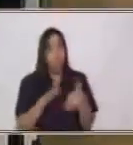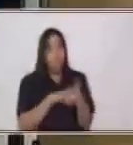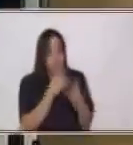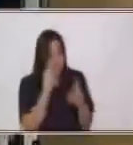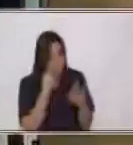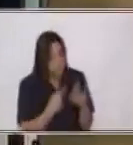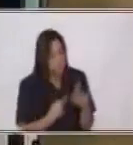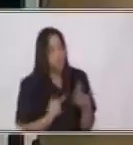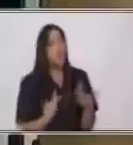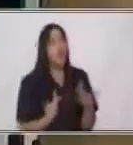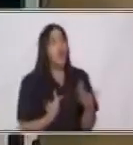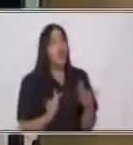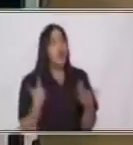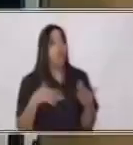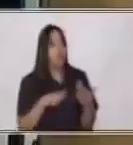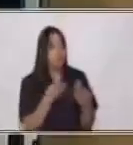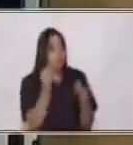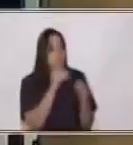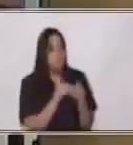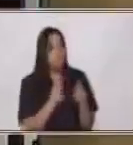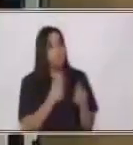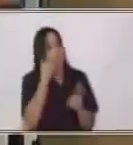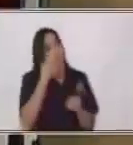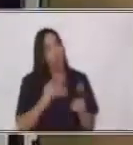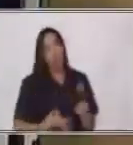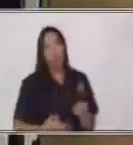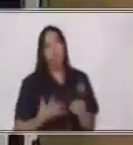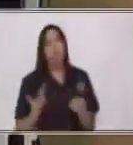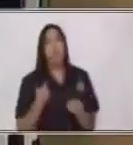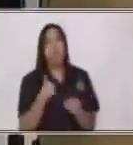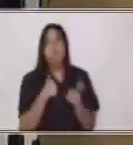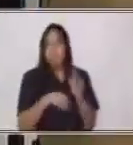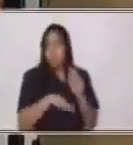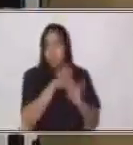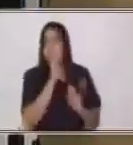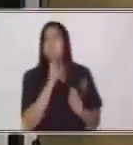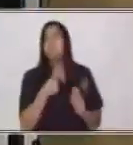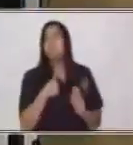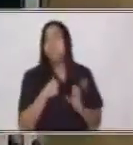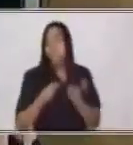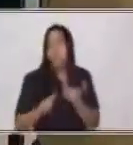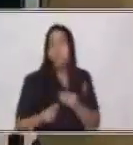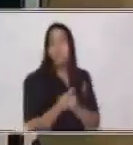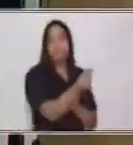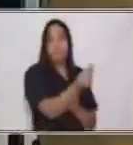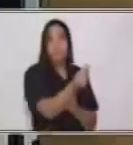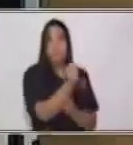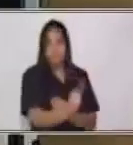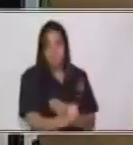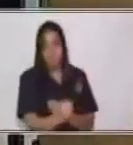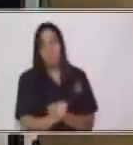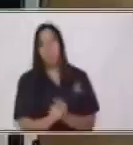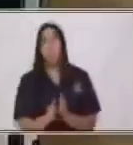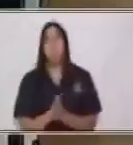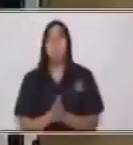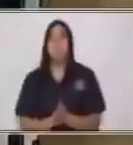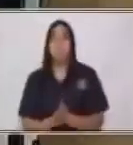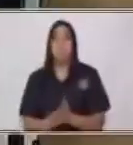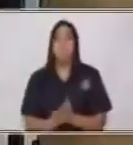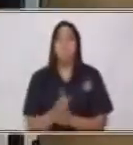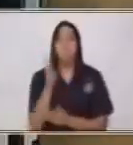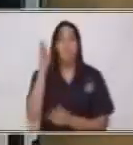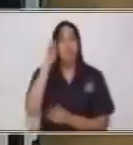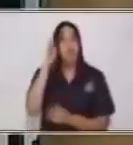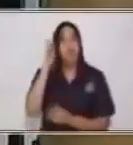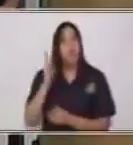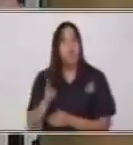con la honradez, ¿verdad? Y esto se presta este tema para recordarte esto. Muy bien, ten